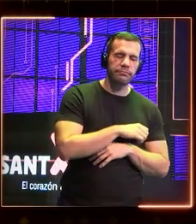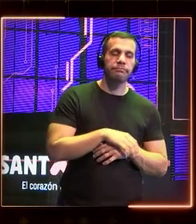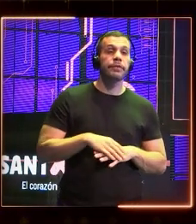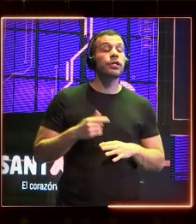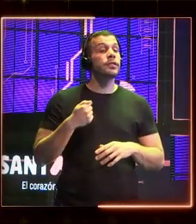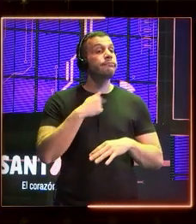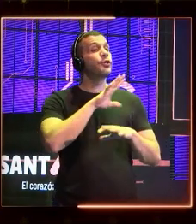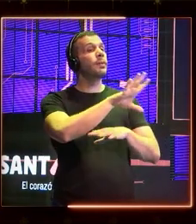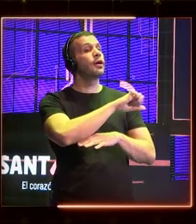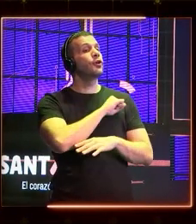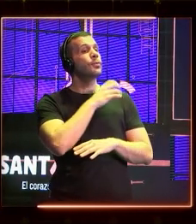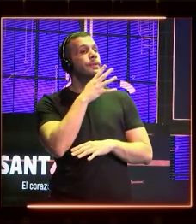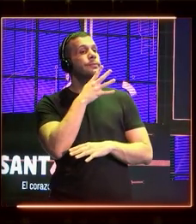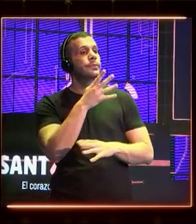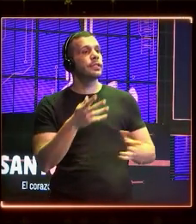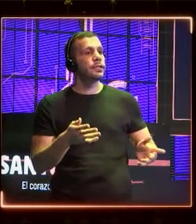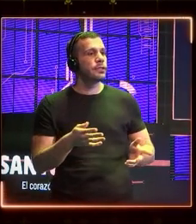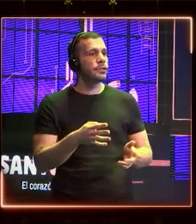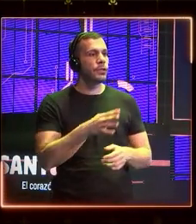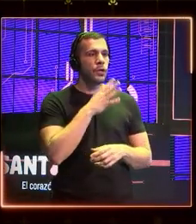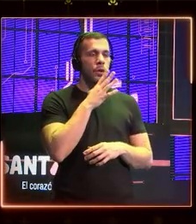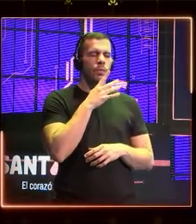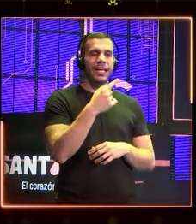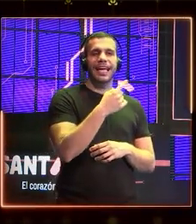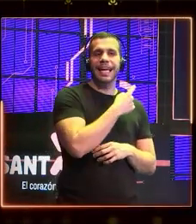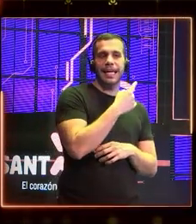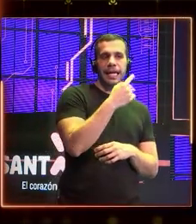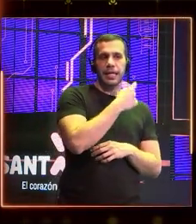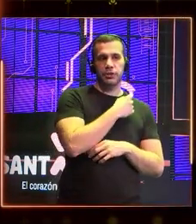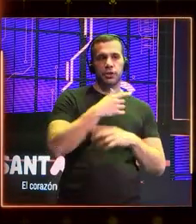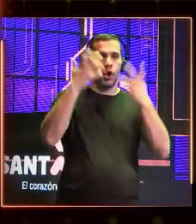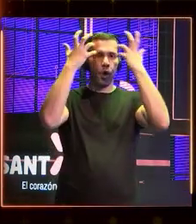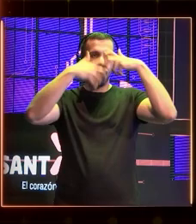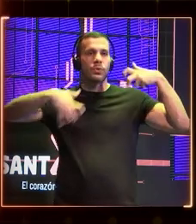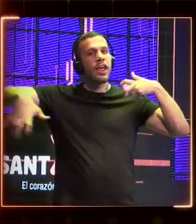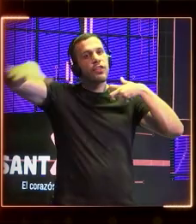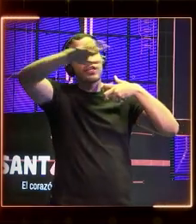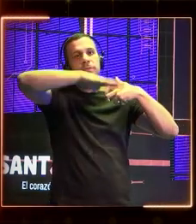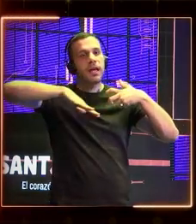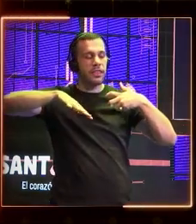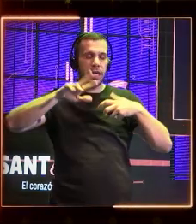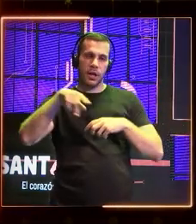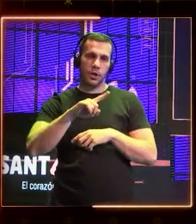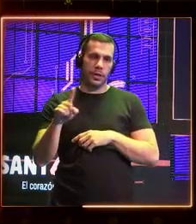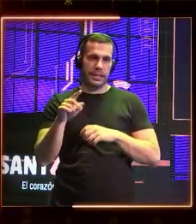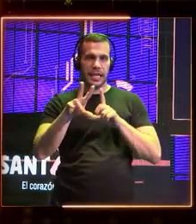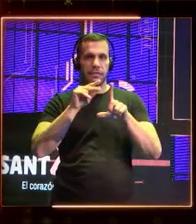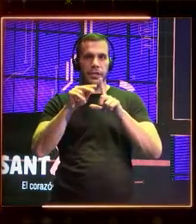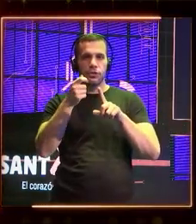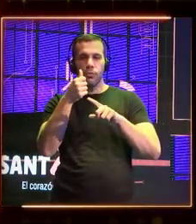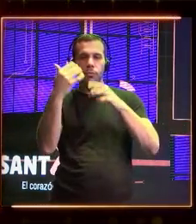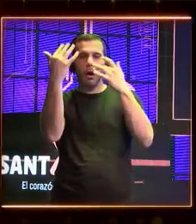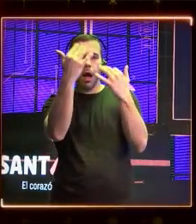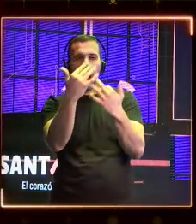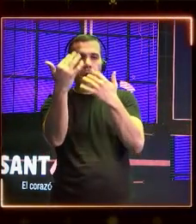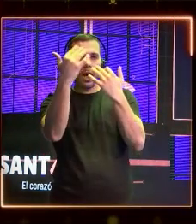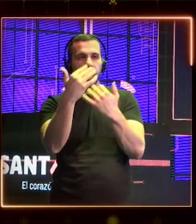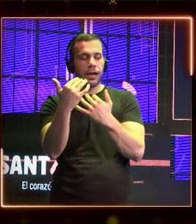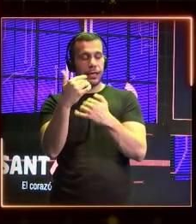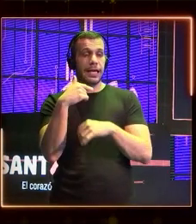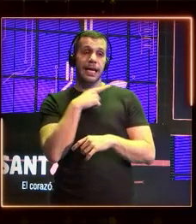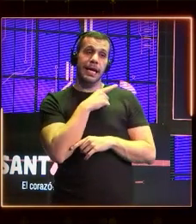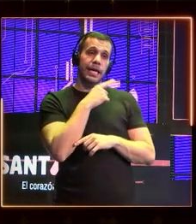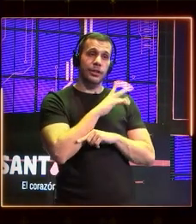compré porque esto no es computación espacial el vídeo es un poco hipnótico esto que veis en